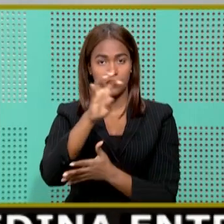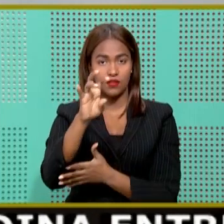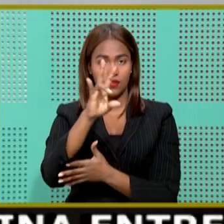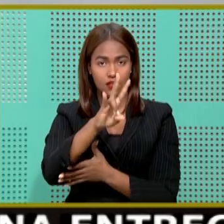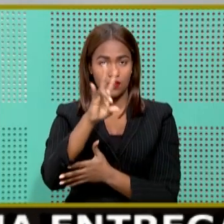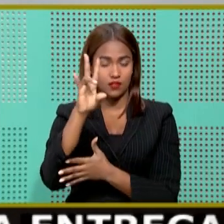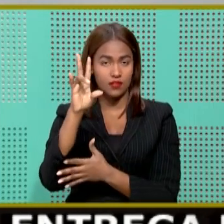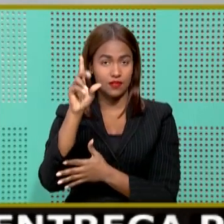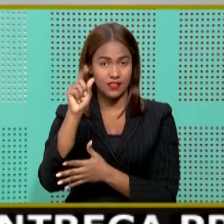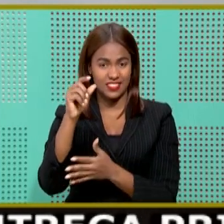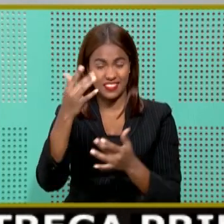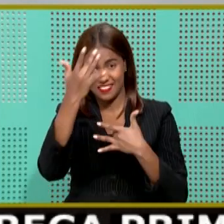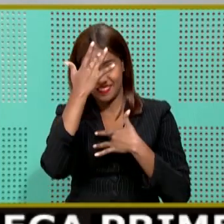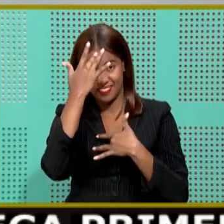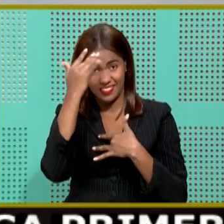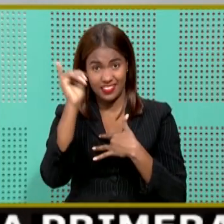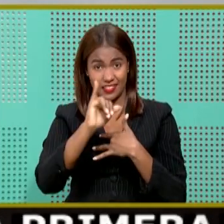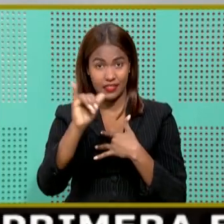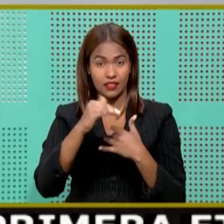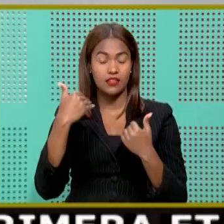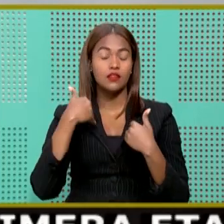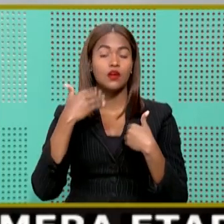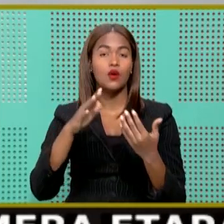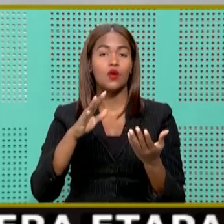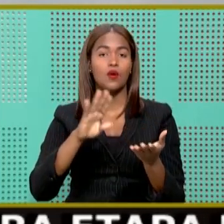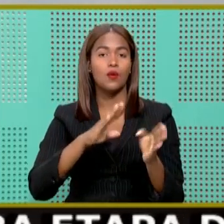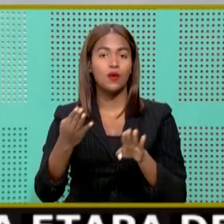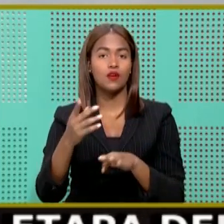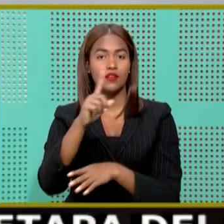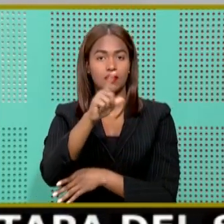3.057.470 enfermos y los muertos son